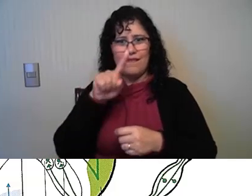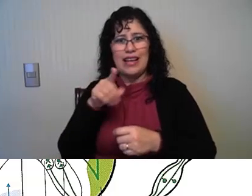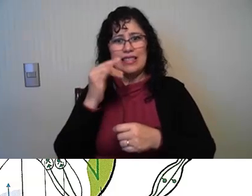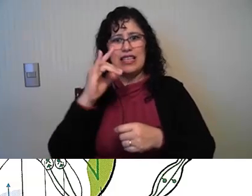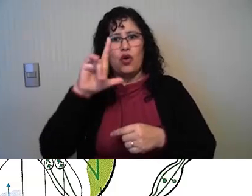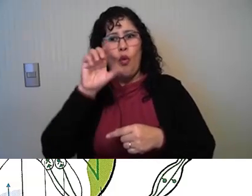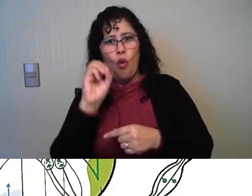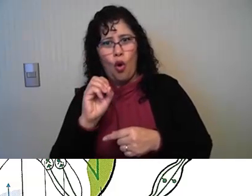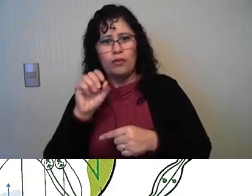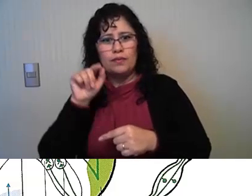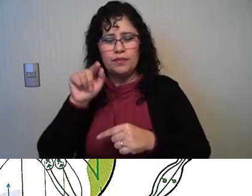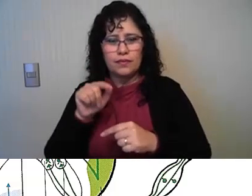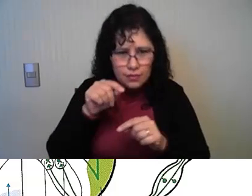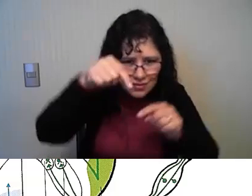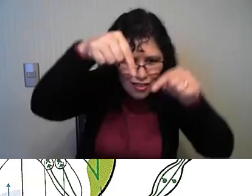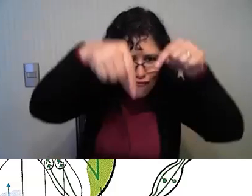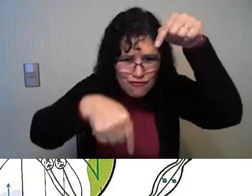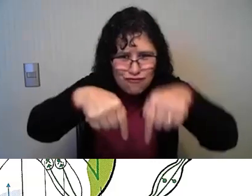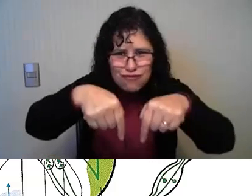en la continuidad en estas flechas que están acá abajo.